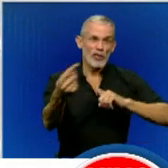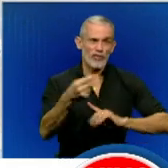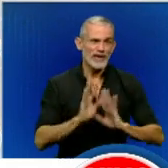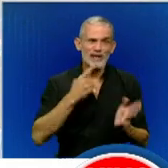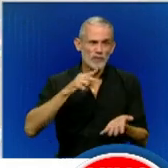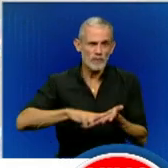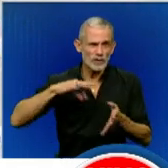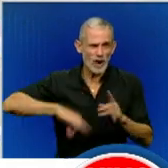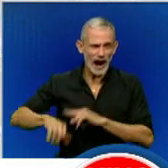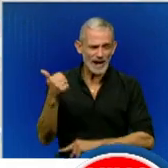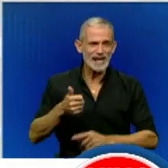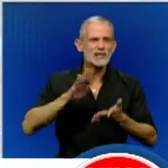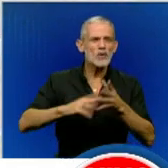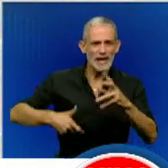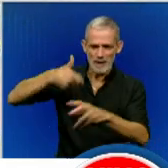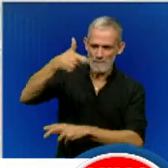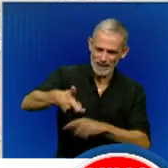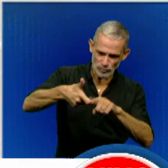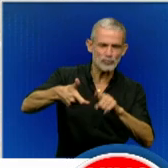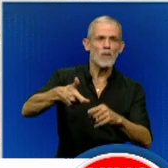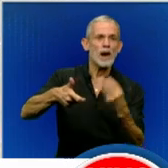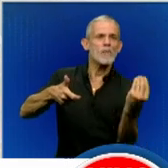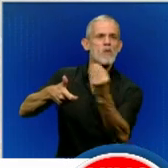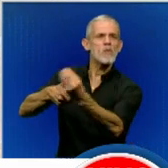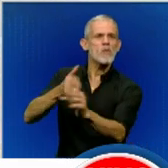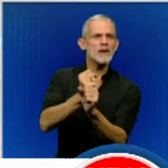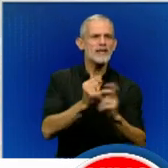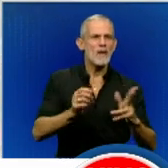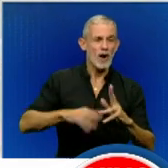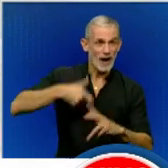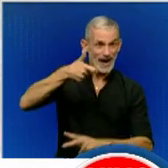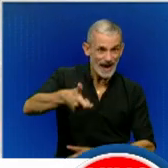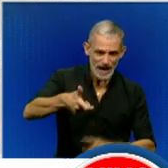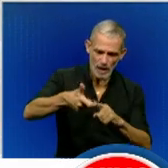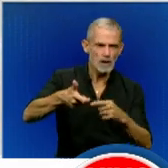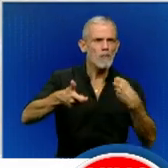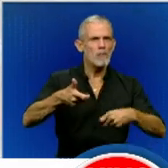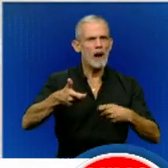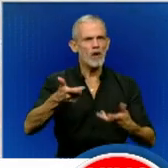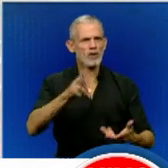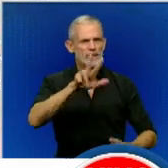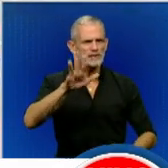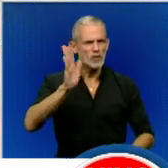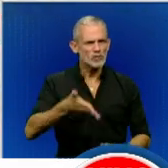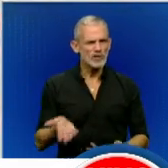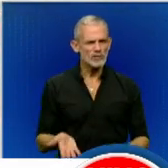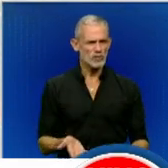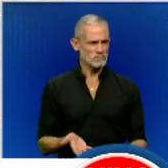impuesto a las ganancias sobre esa inversión que va a ser para generar los puestos de trabajo mire señora presidente